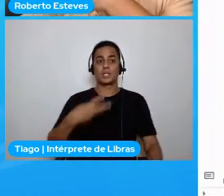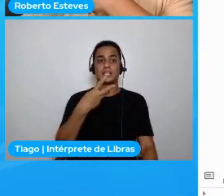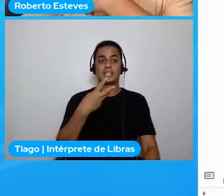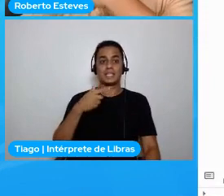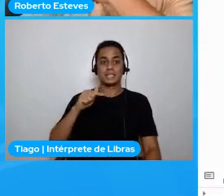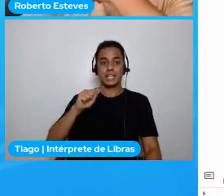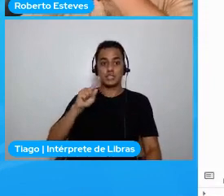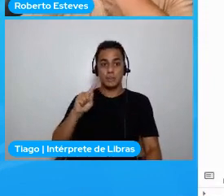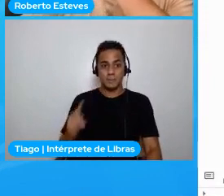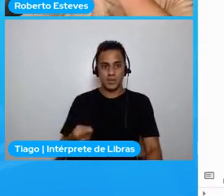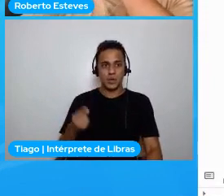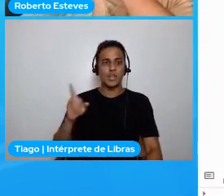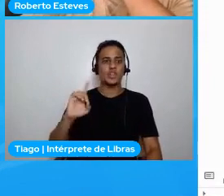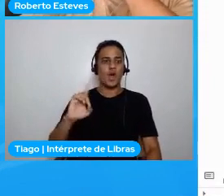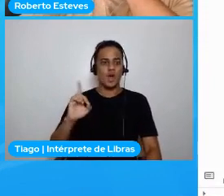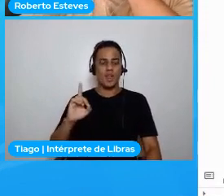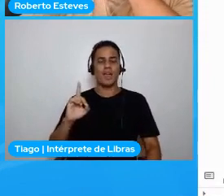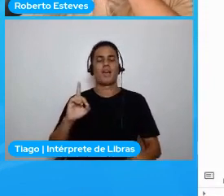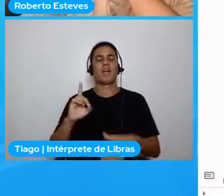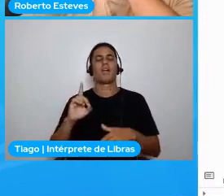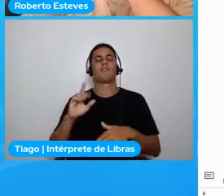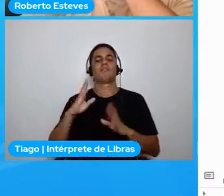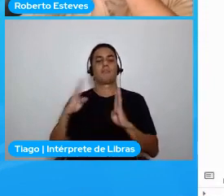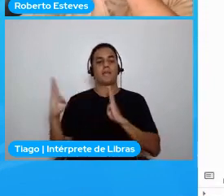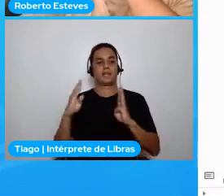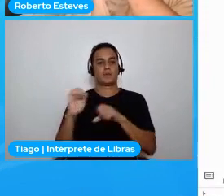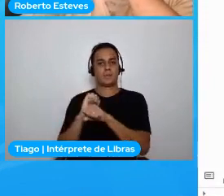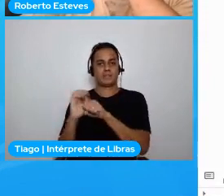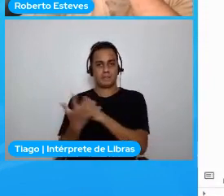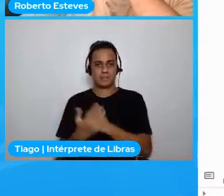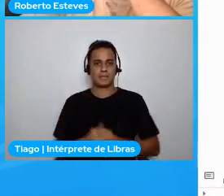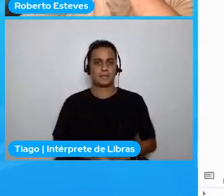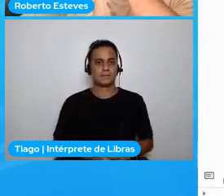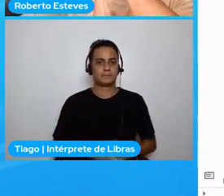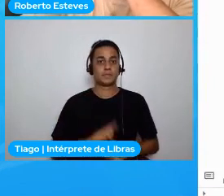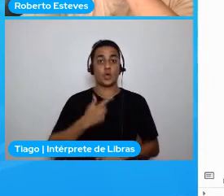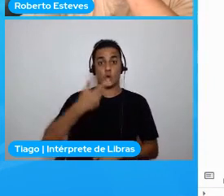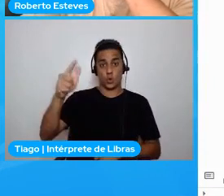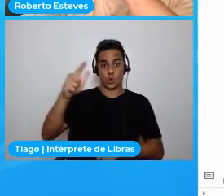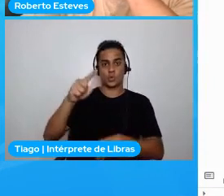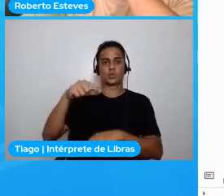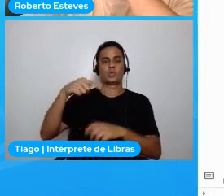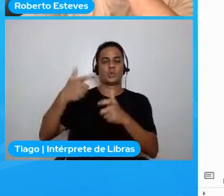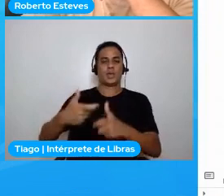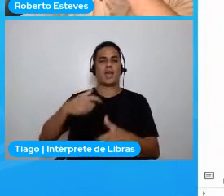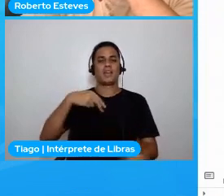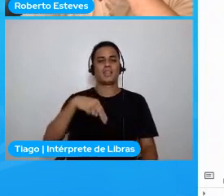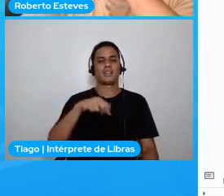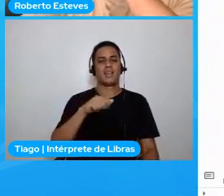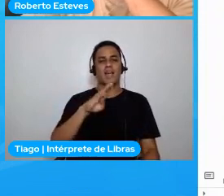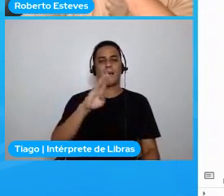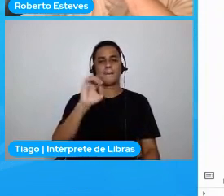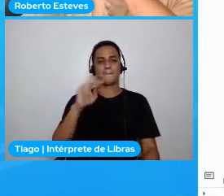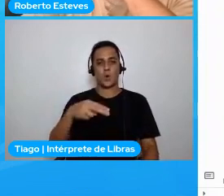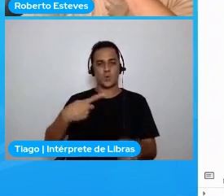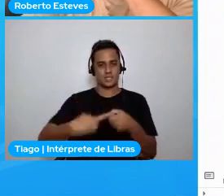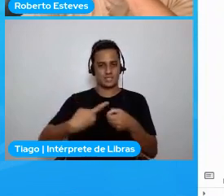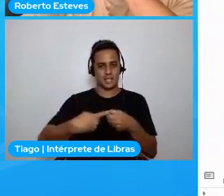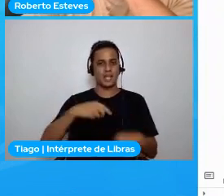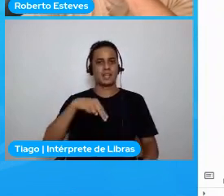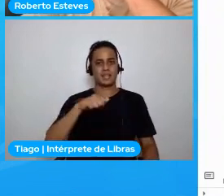$37,804 durante la pandemia. En Azuay, en el cantón Nabón, el municipio de Nabón gastó